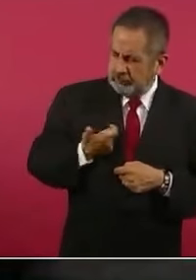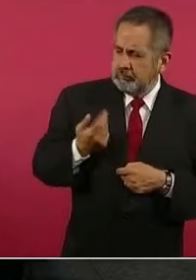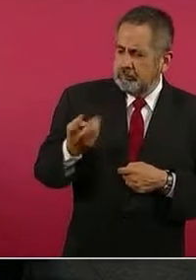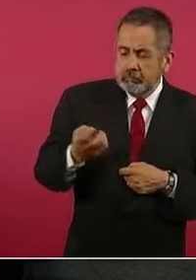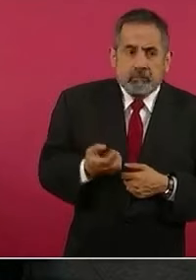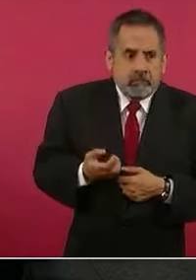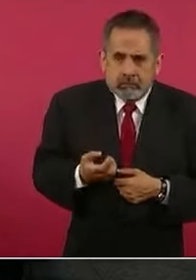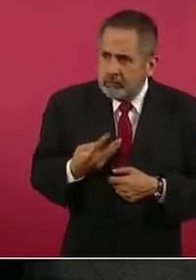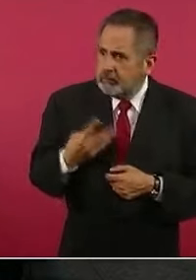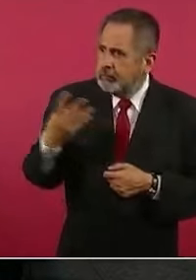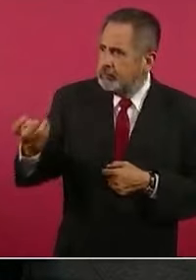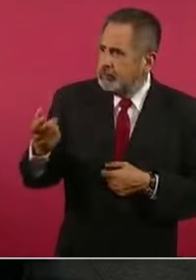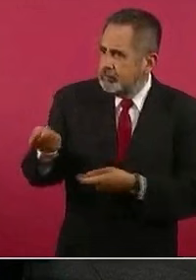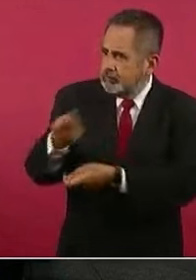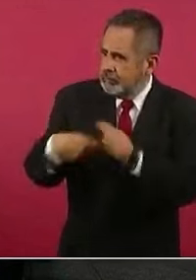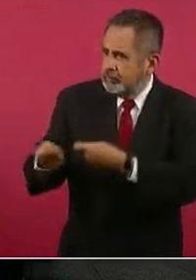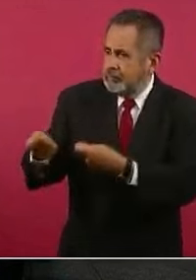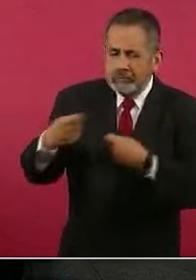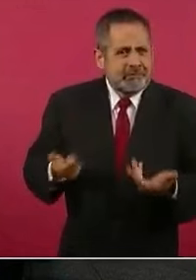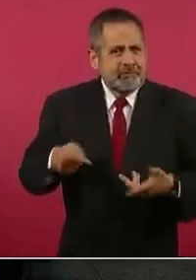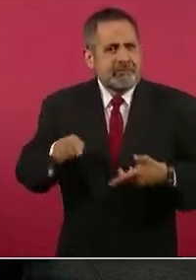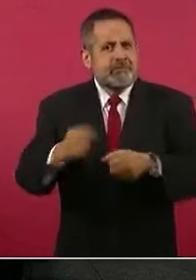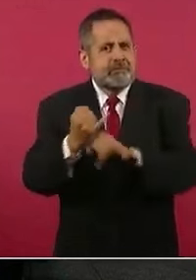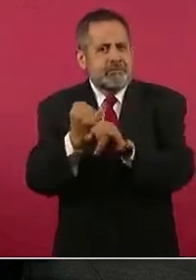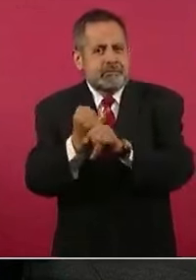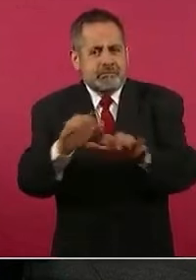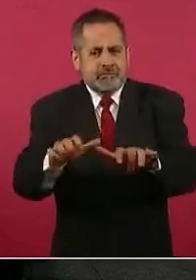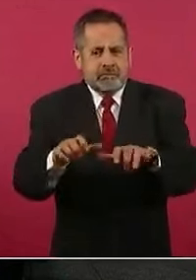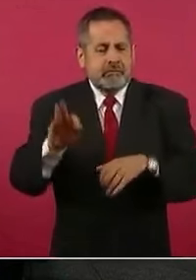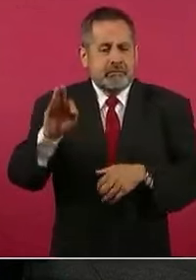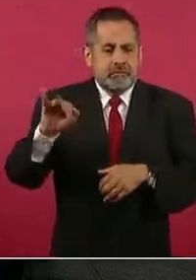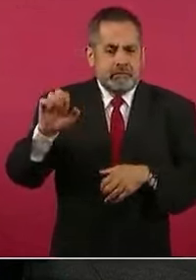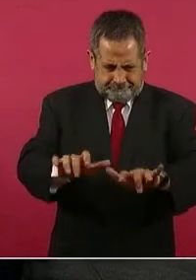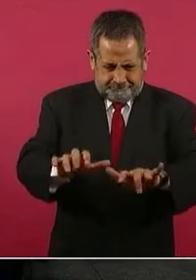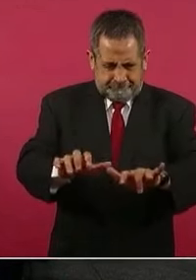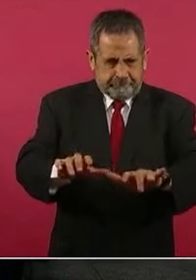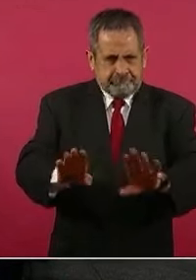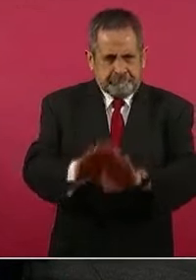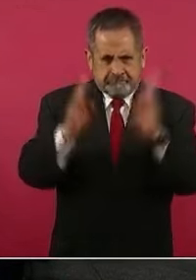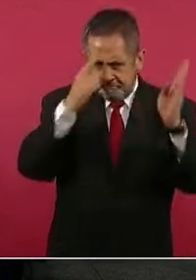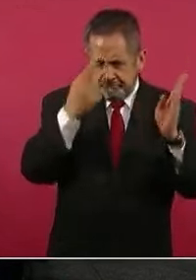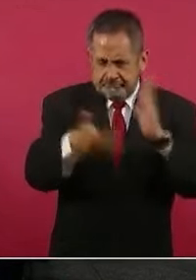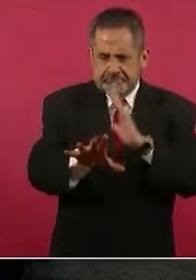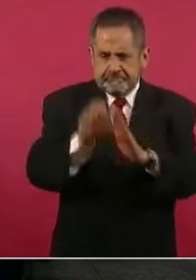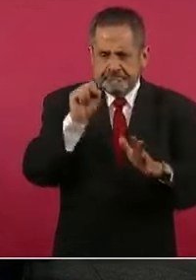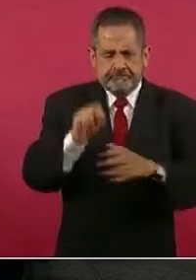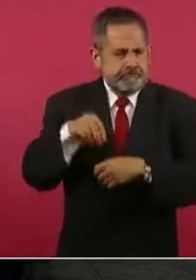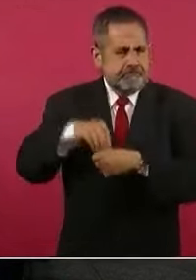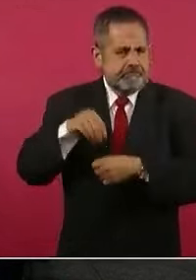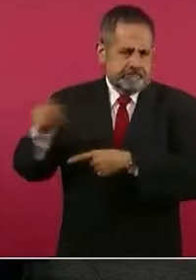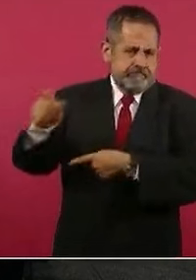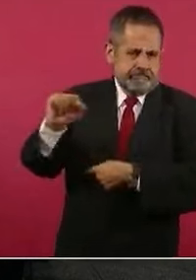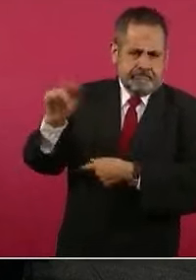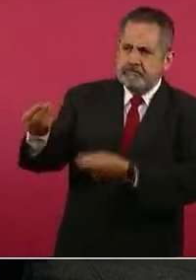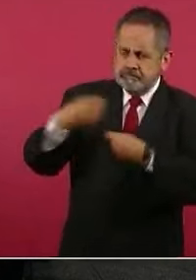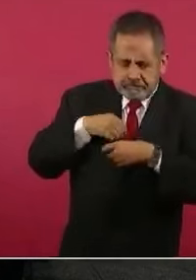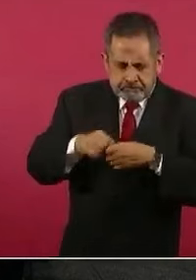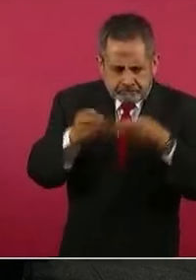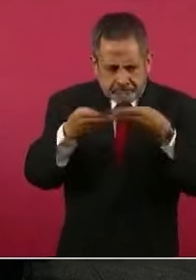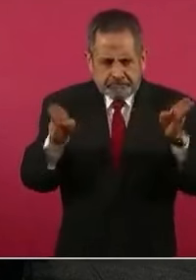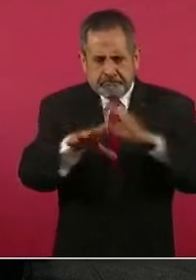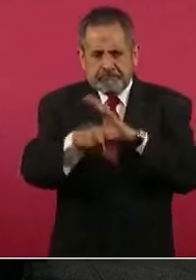constancia. Es un trámite que anteriormente se hacía por internet con la Fiel. Bueno, yo tengo Fiel y lo que es las contraseñas que nos da el SAT, pero